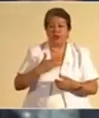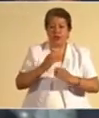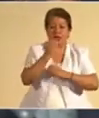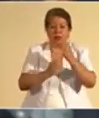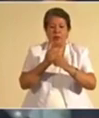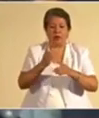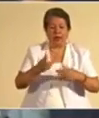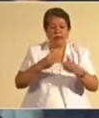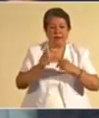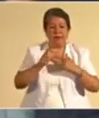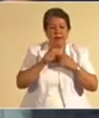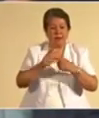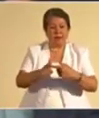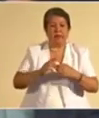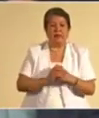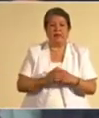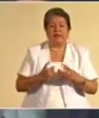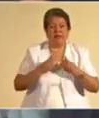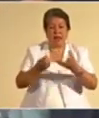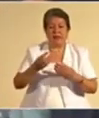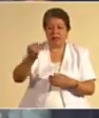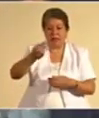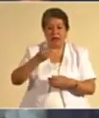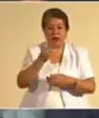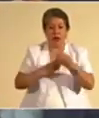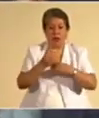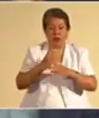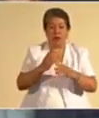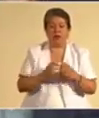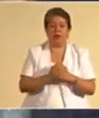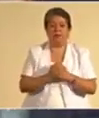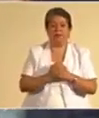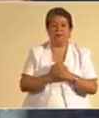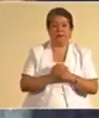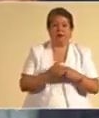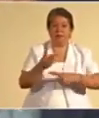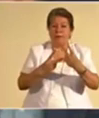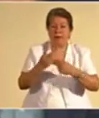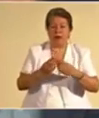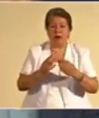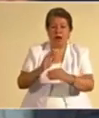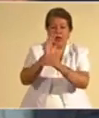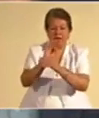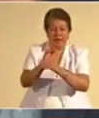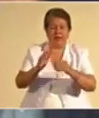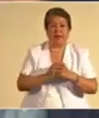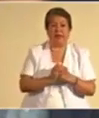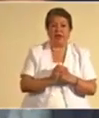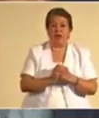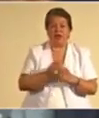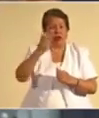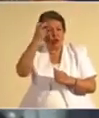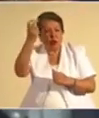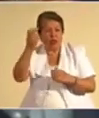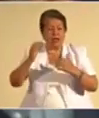venir a dirigir varias ideas y mensajes que considero importantes. Vengo a defender los